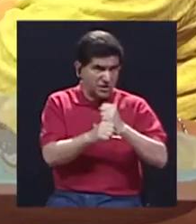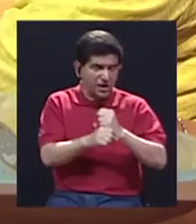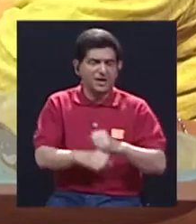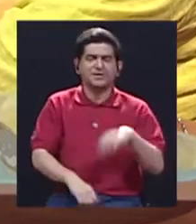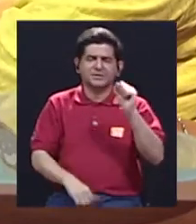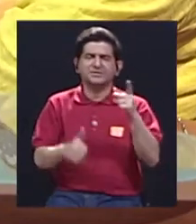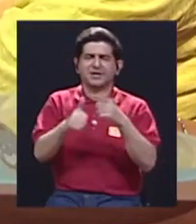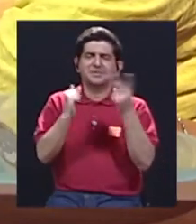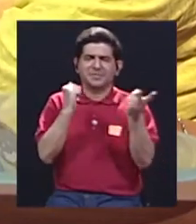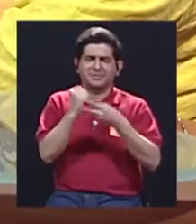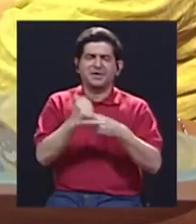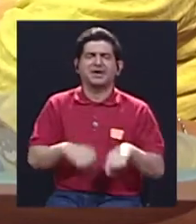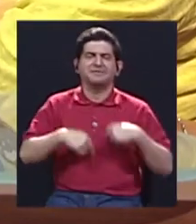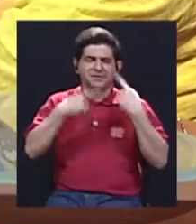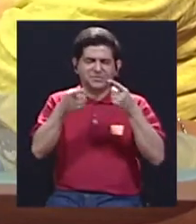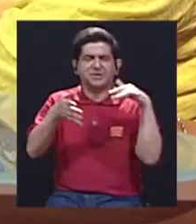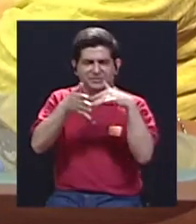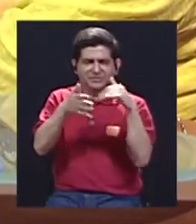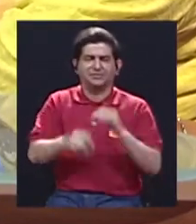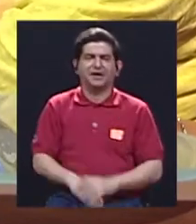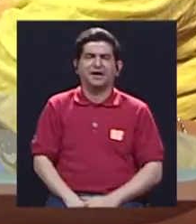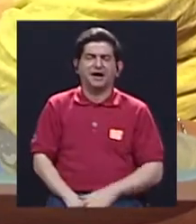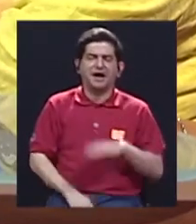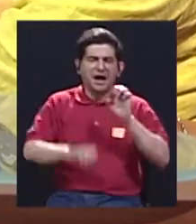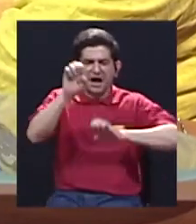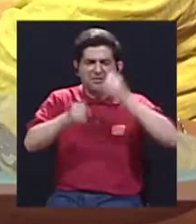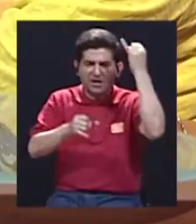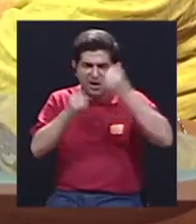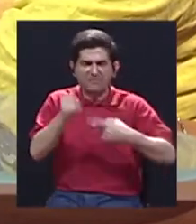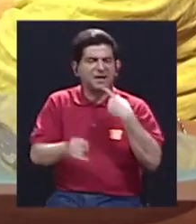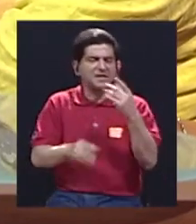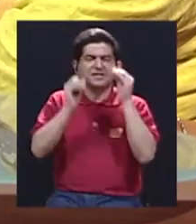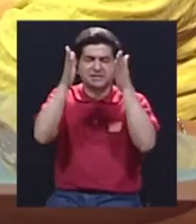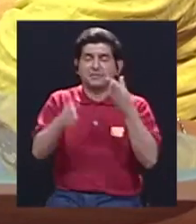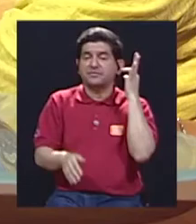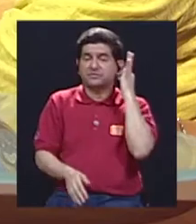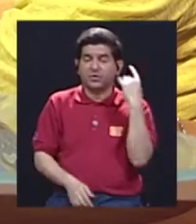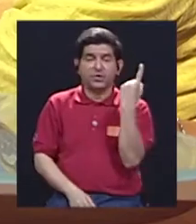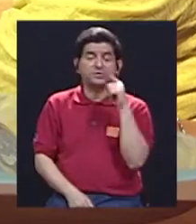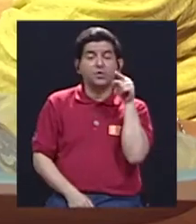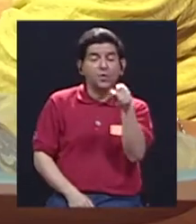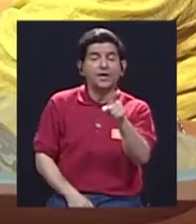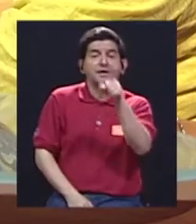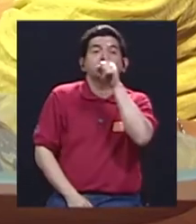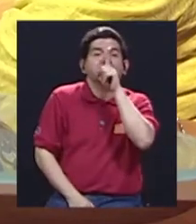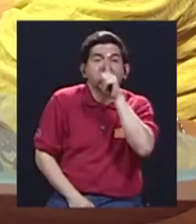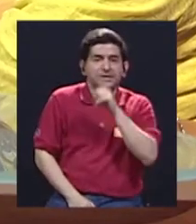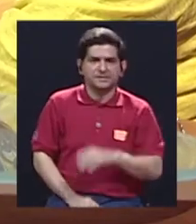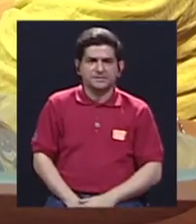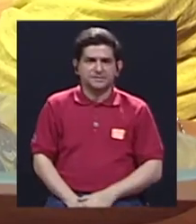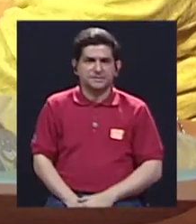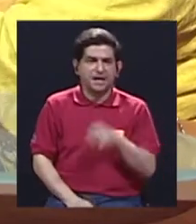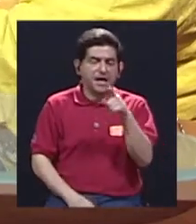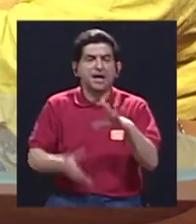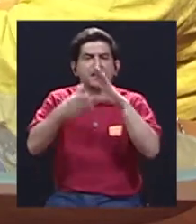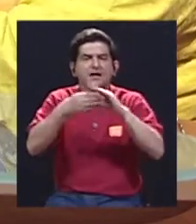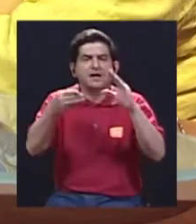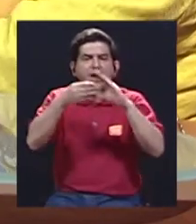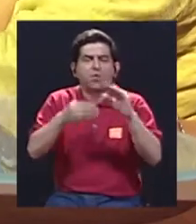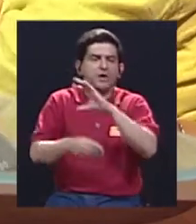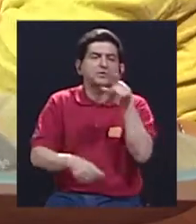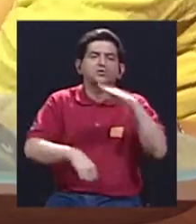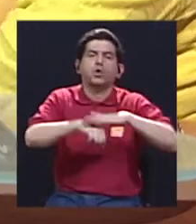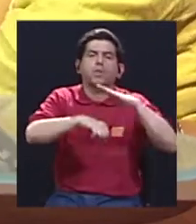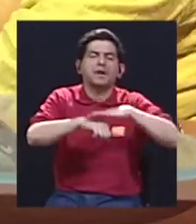si cuando vas por primera vez al colegio entonces hacía una evaluación al final la profesor y decía que la única manera de mantenerme callada era contarme cuentos o